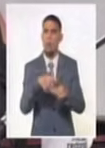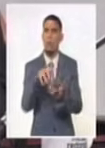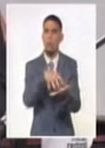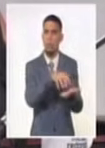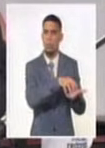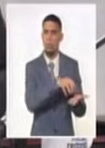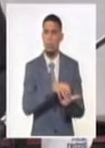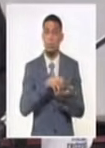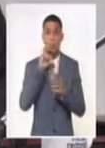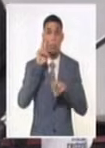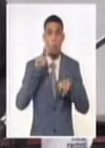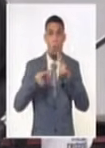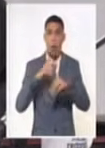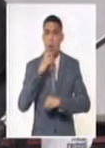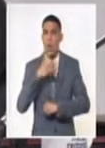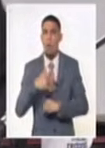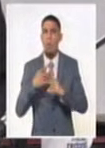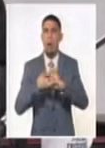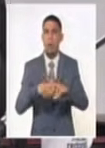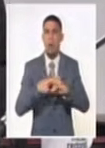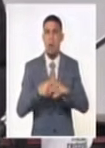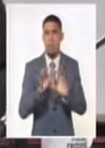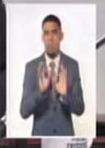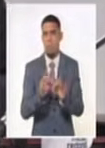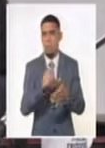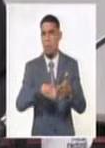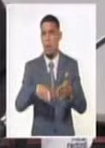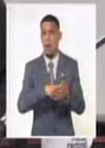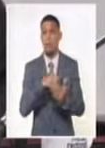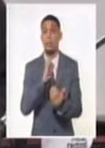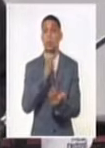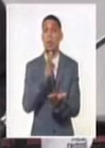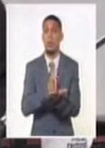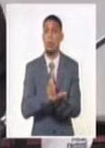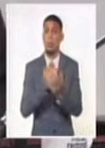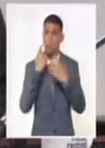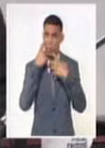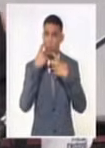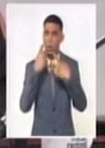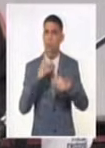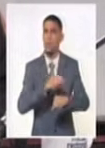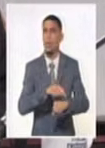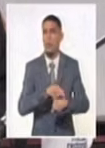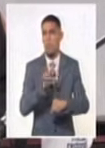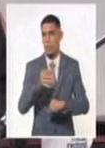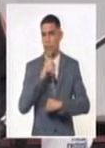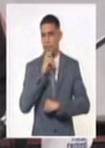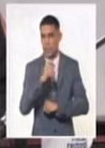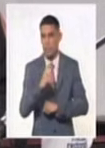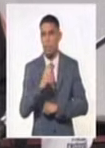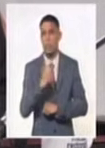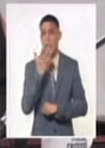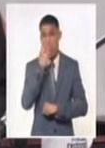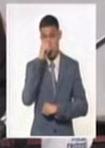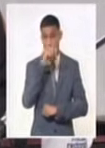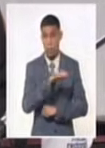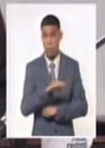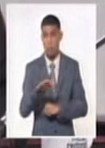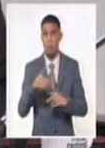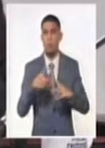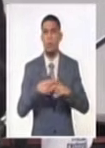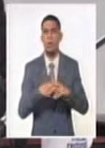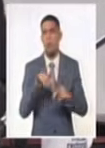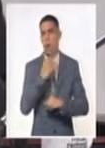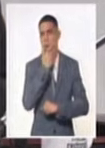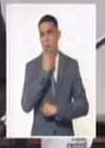de enfrentar el desafío de lo que la educación significa en estos tiempos para nuestros niños y nuestros jóvenes.